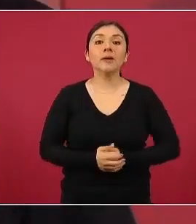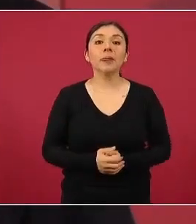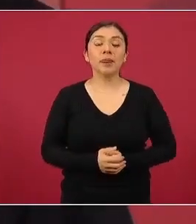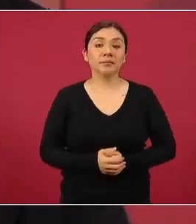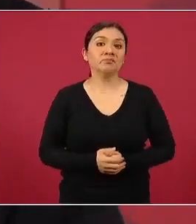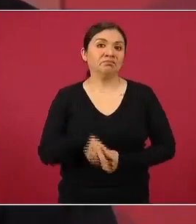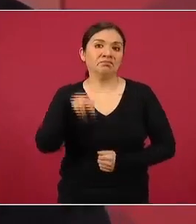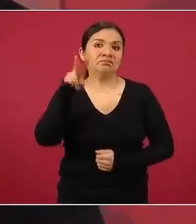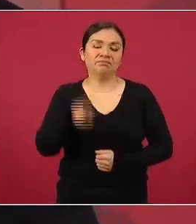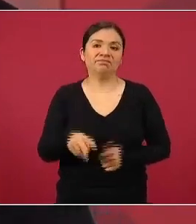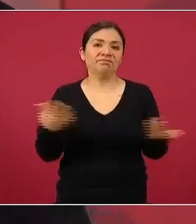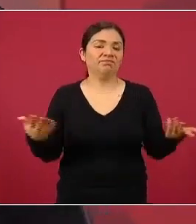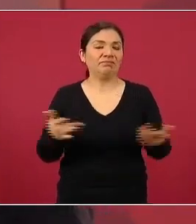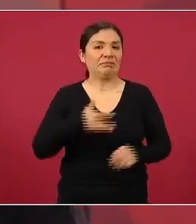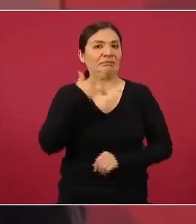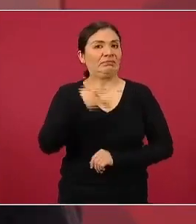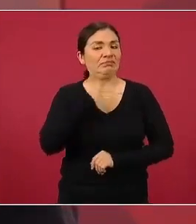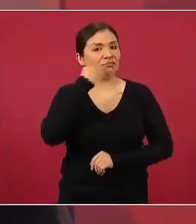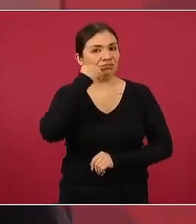espléndido,